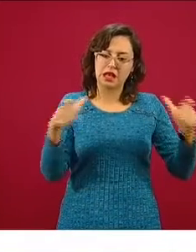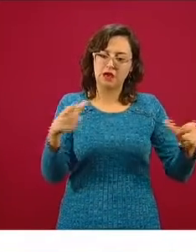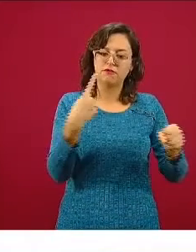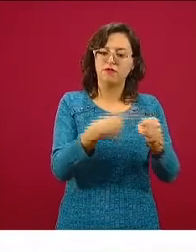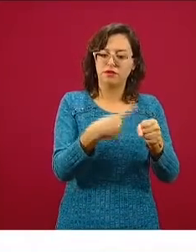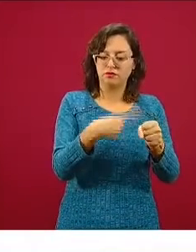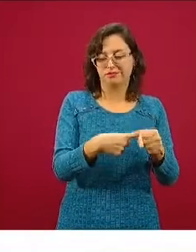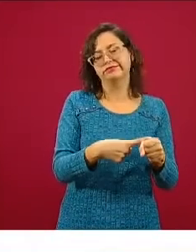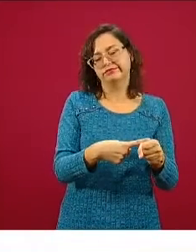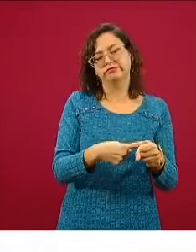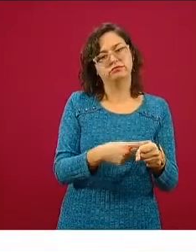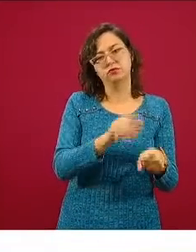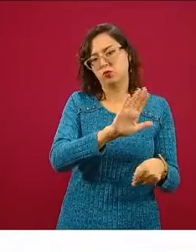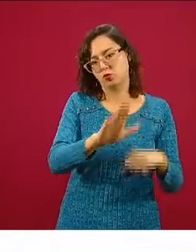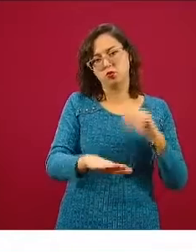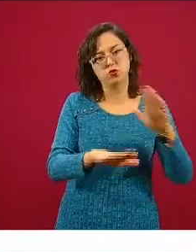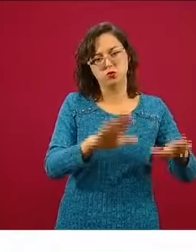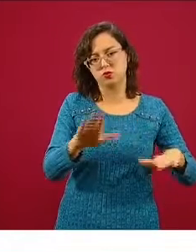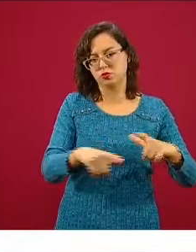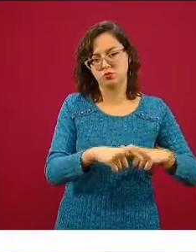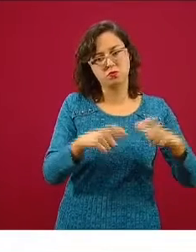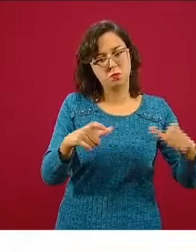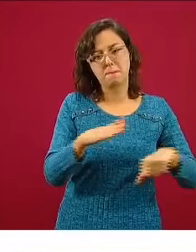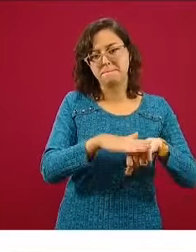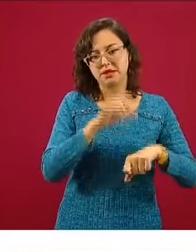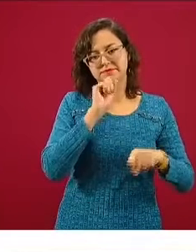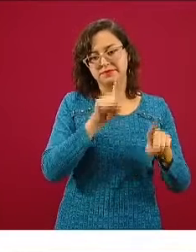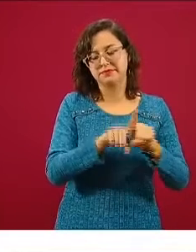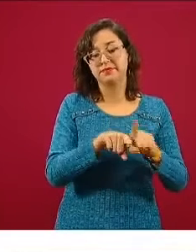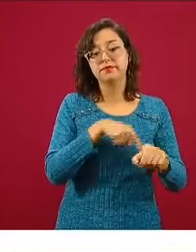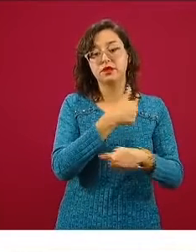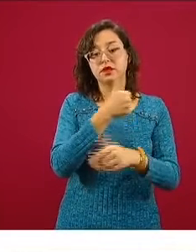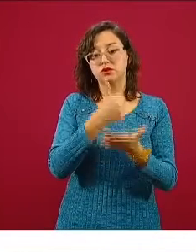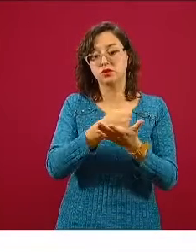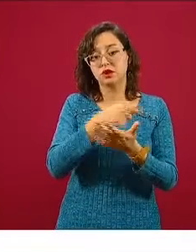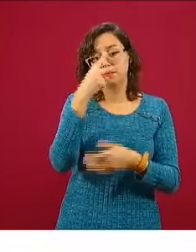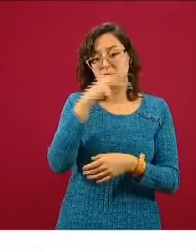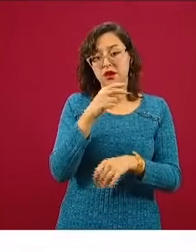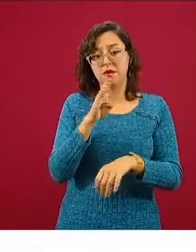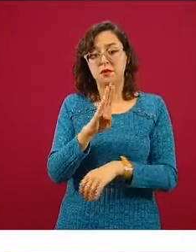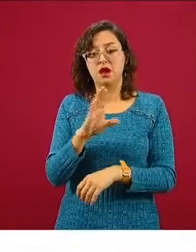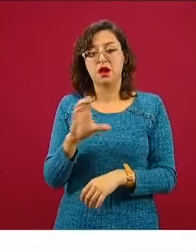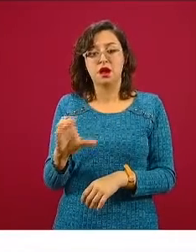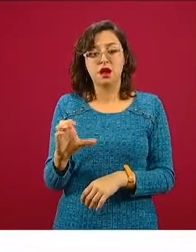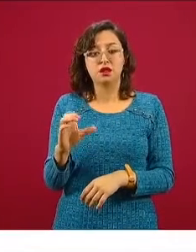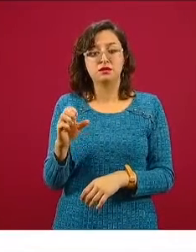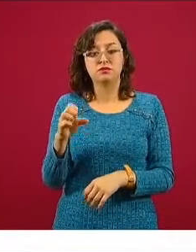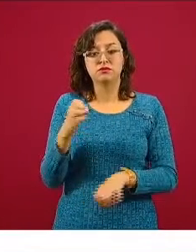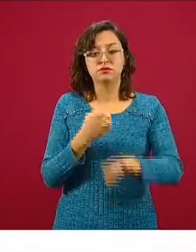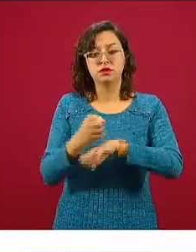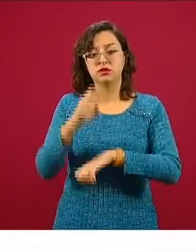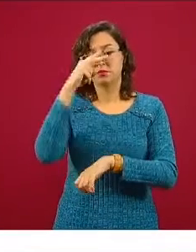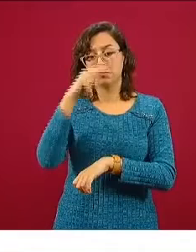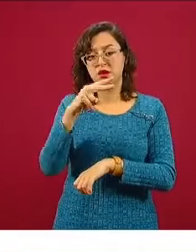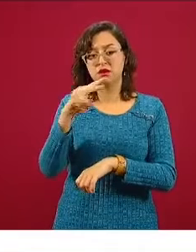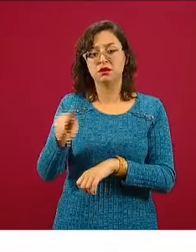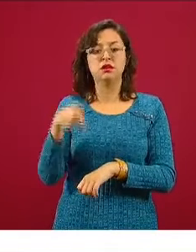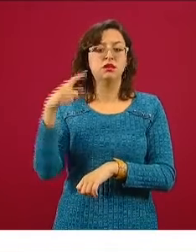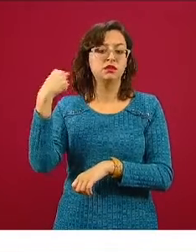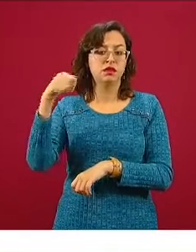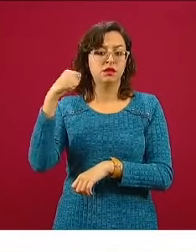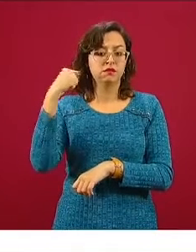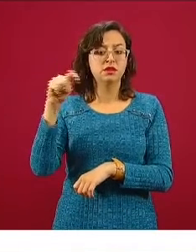hubo más muertes, y tenemos la Ciudad de México, Baja California, el Estado de México, posteriormente